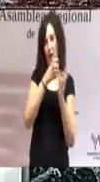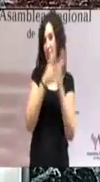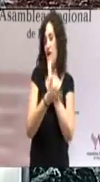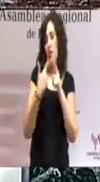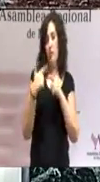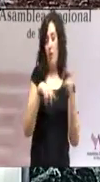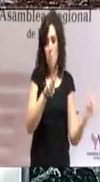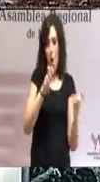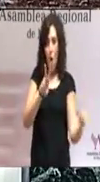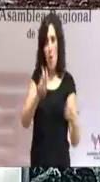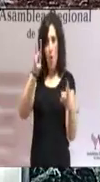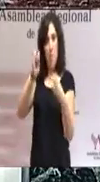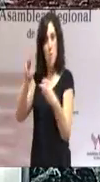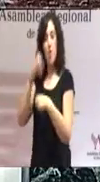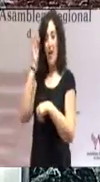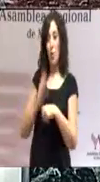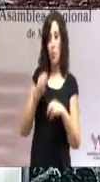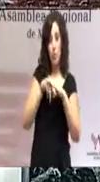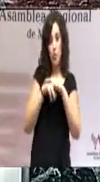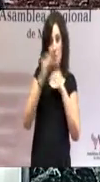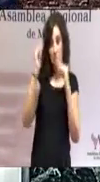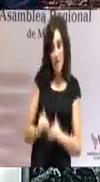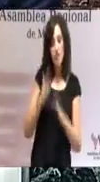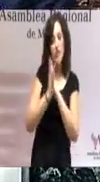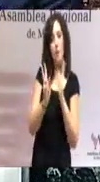recursos en la región de Murcia. Textual.